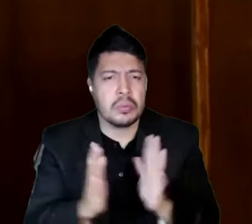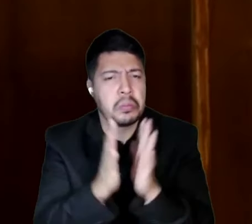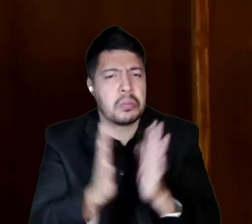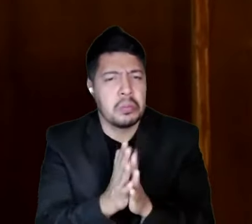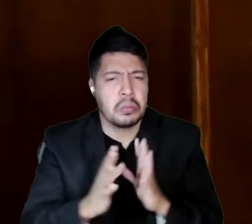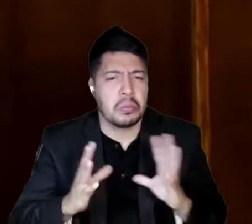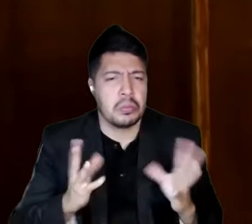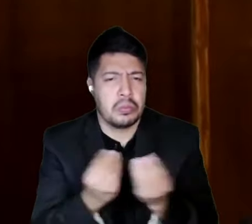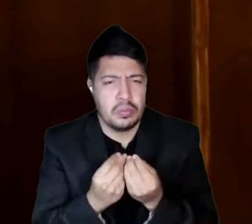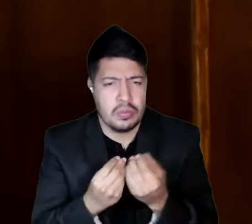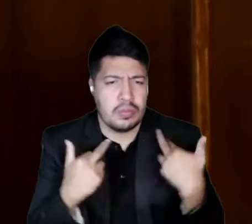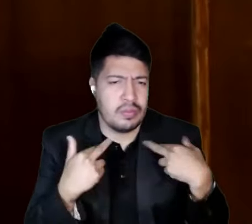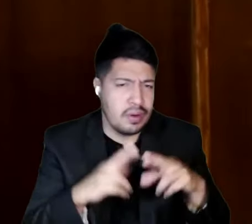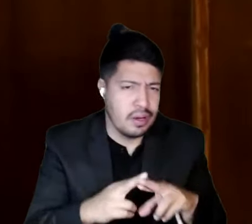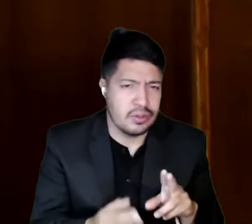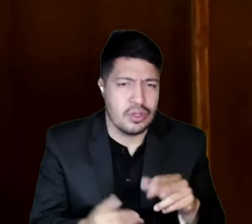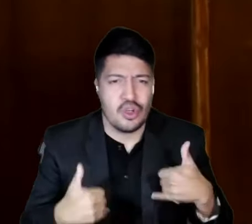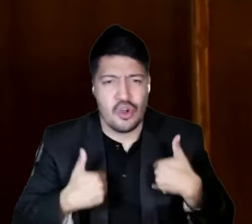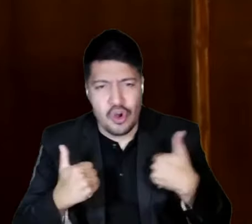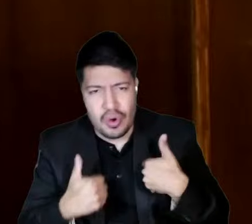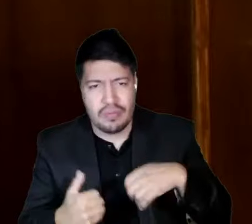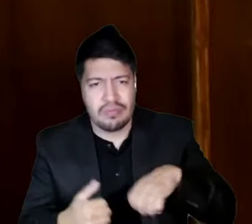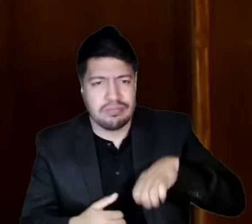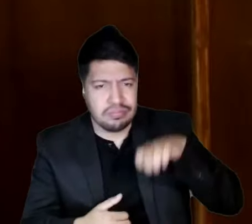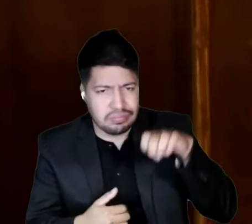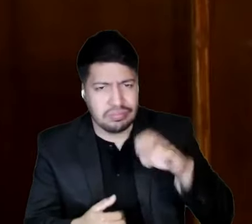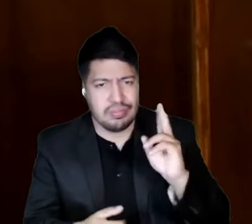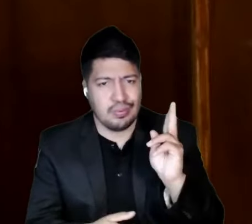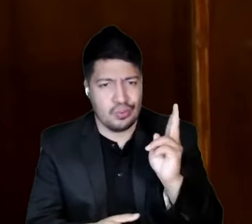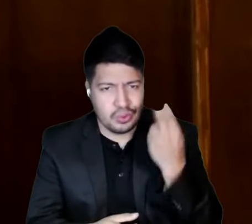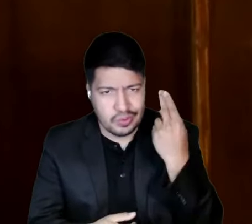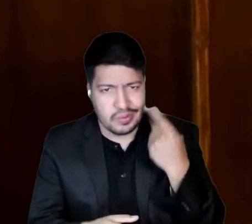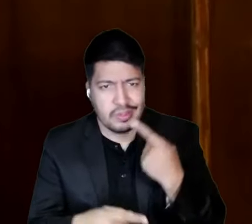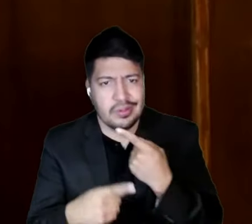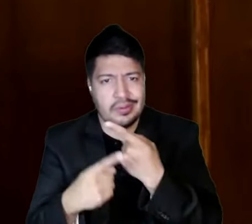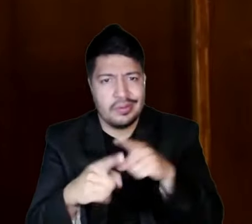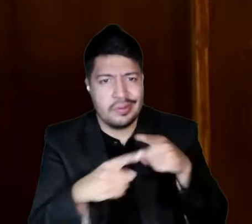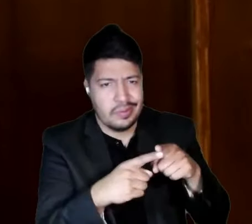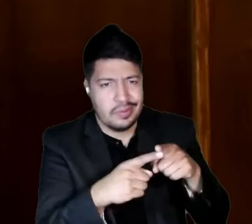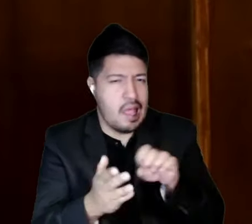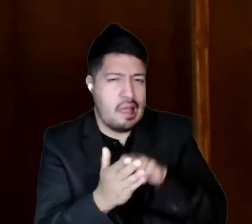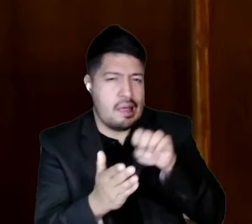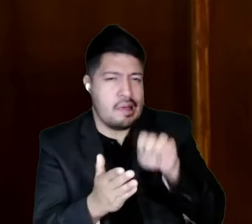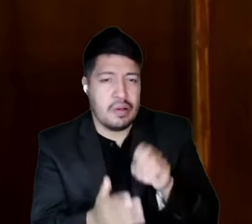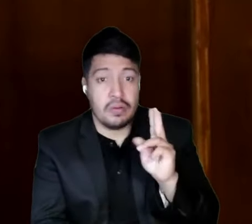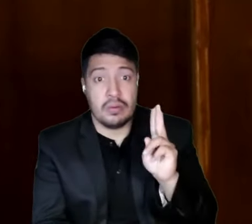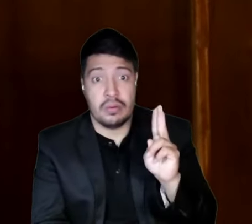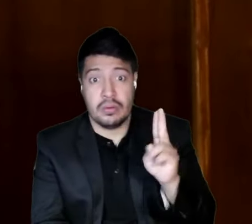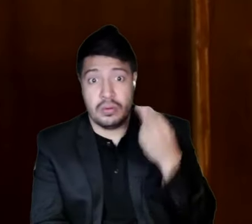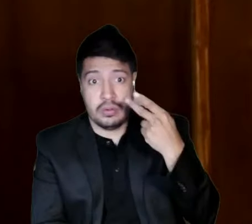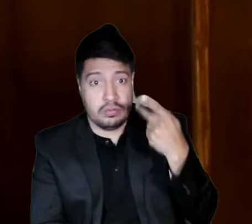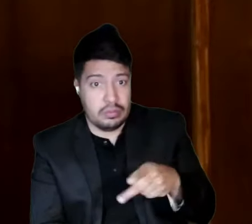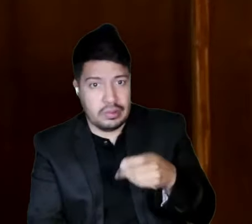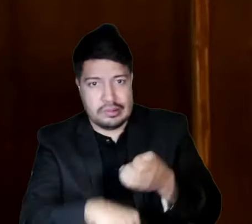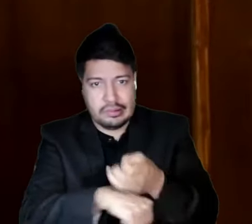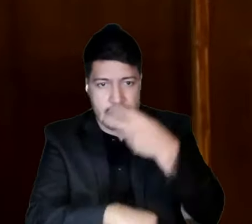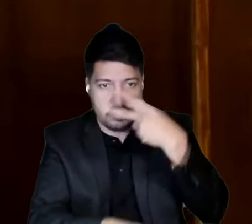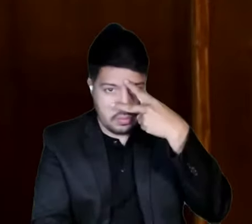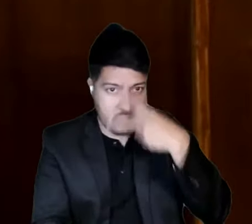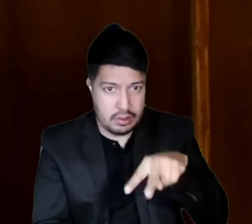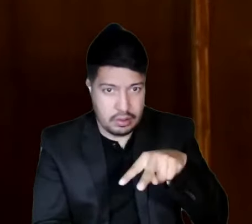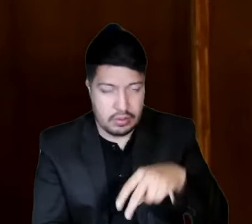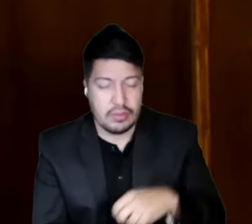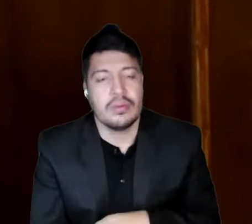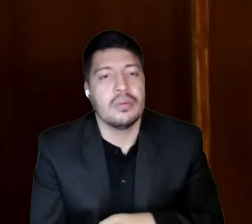académicos investigadores universidades resaltando la Universidad Autónoma del Estado de México es importante mencionar que aún